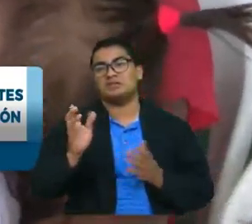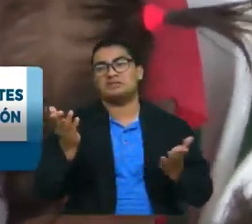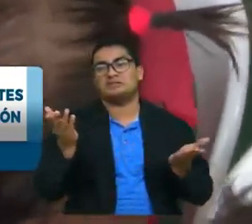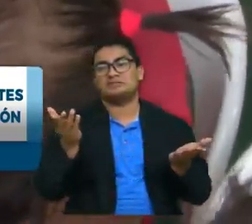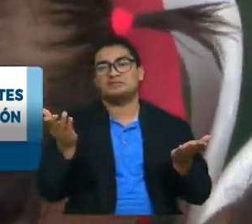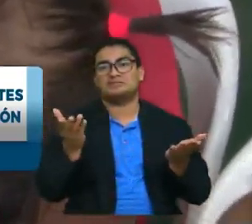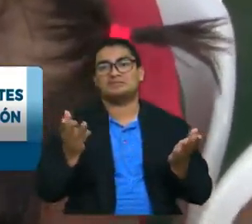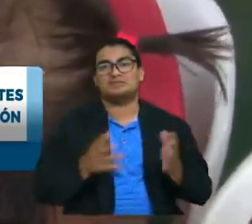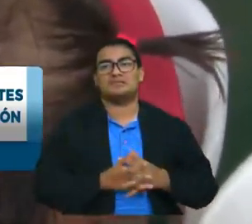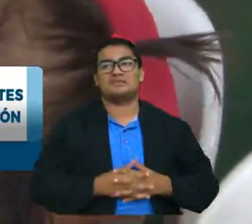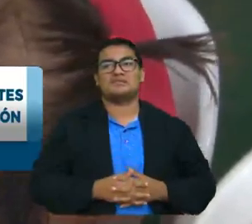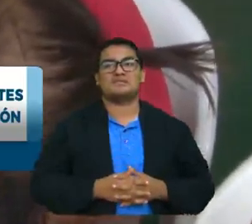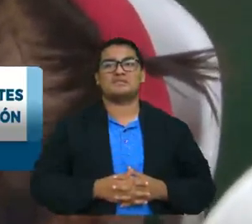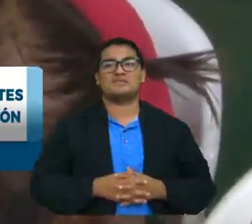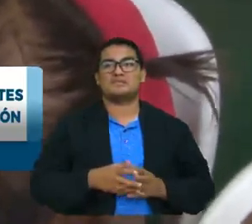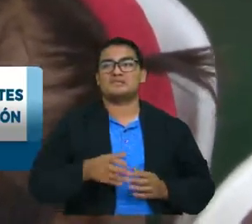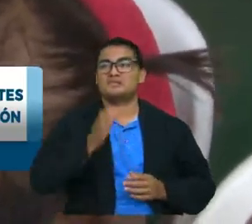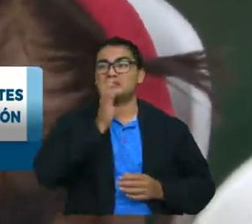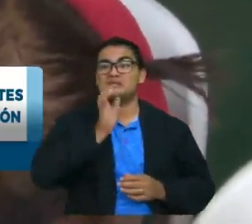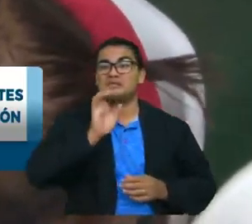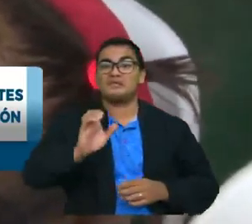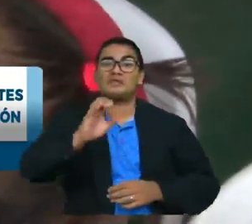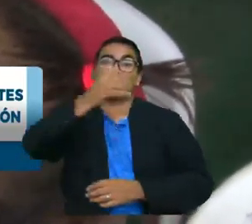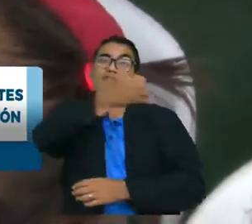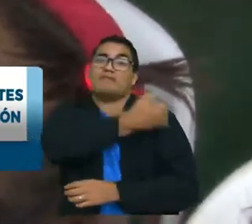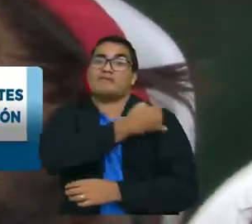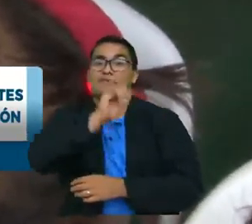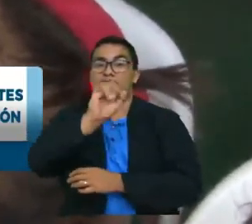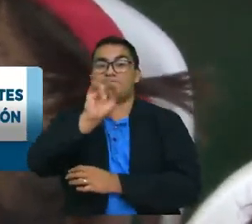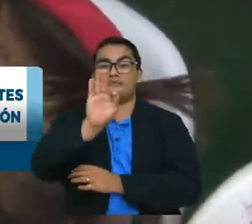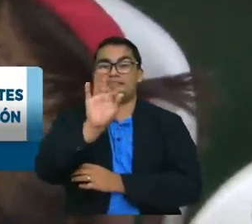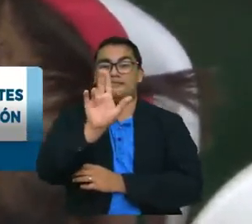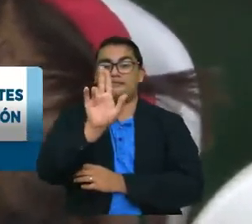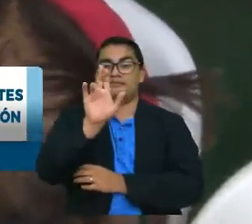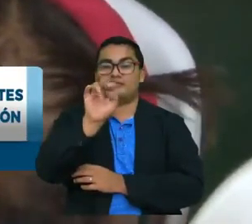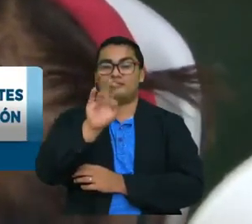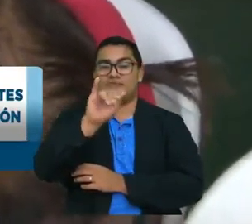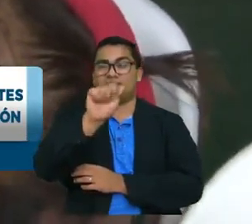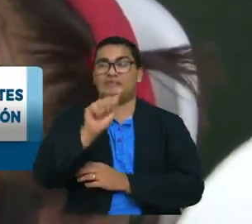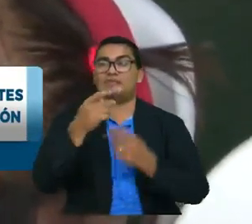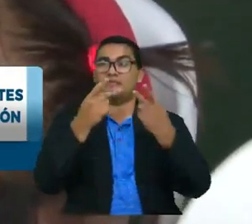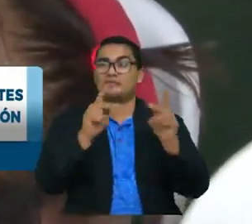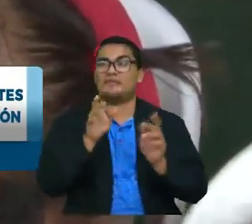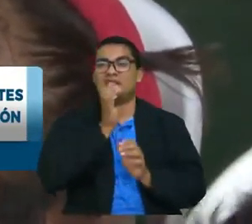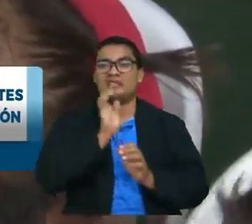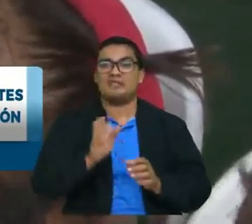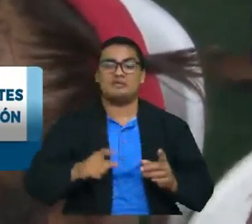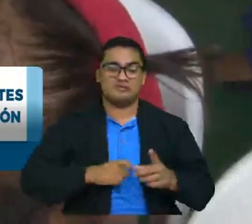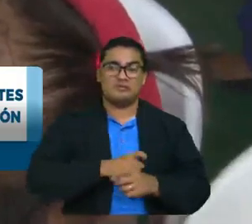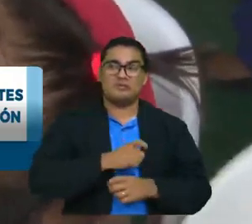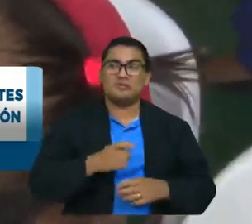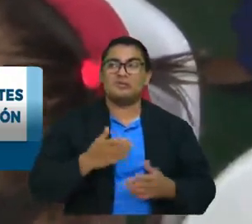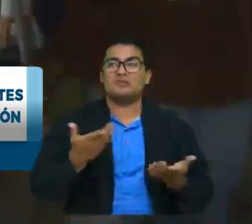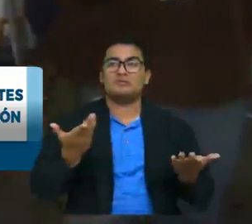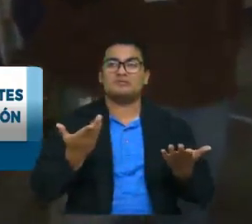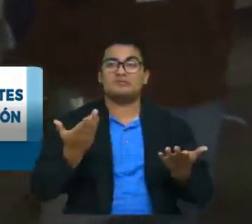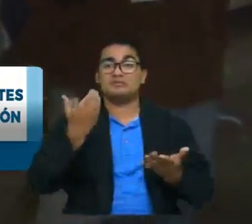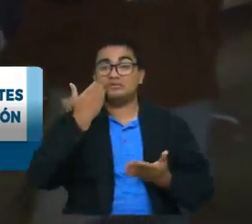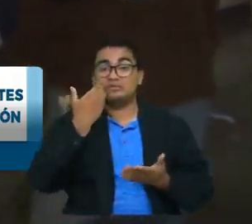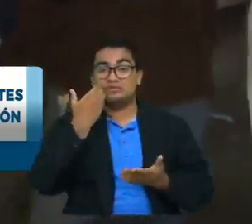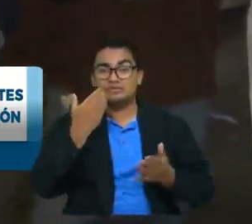¿cómo que se llama esta? La vacuna contra la influenza, pero el niño tiene parásito, no está haciendo la misma